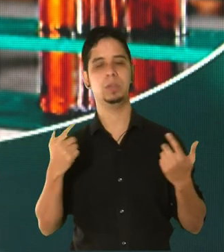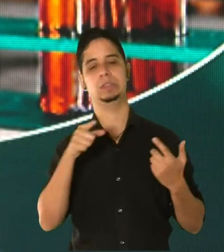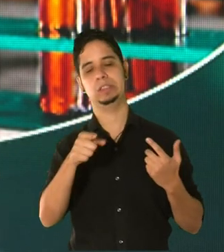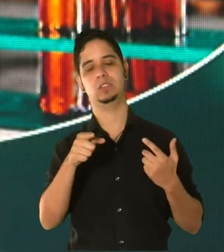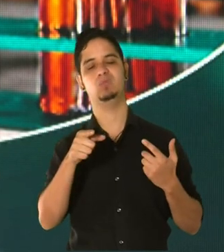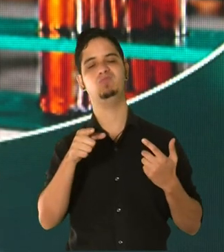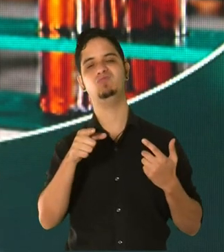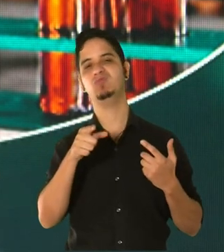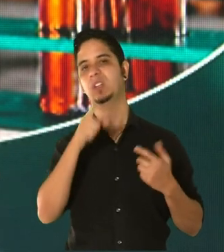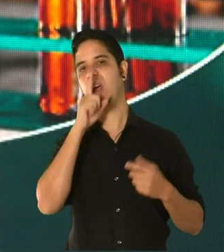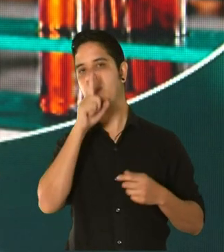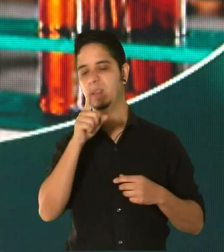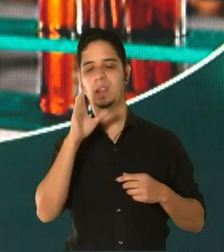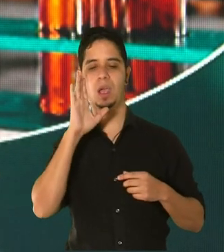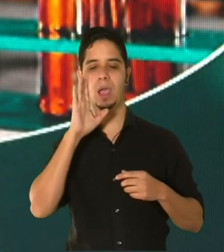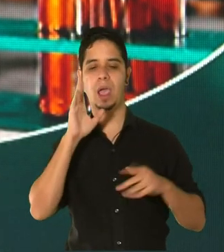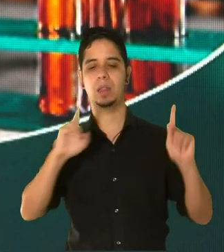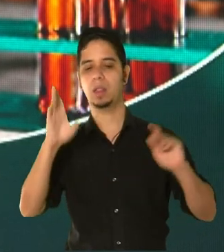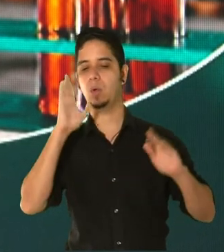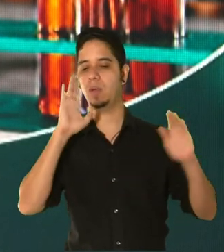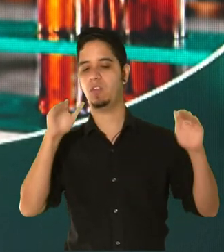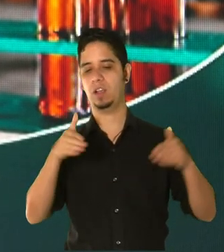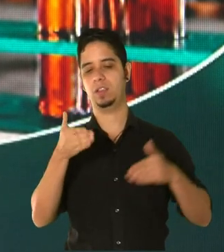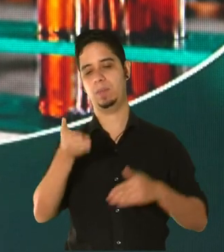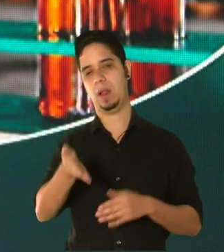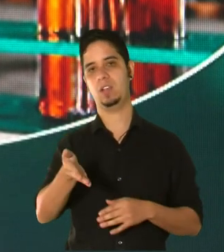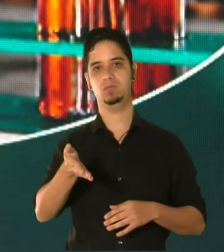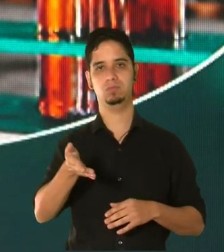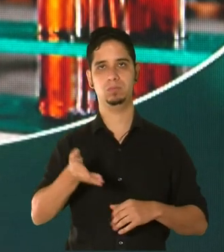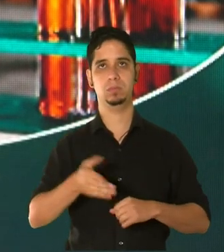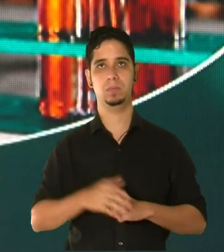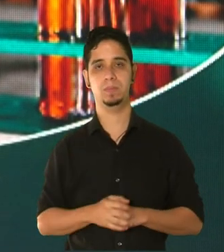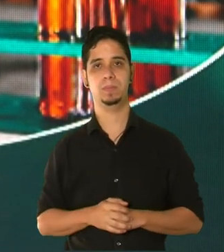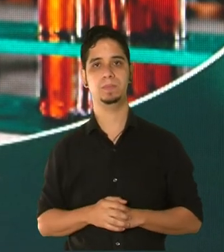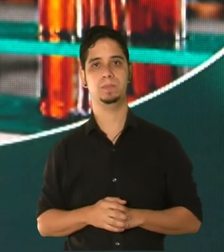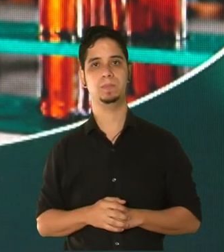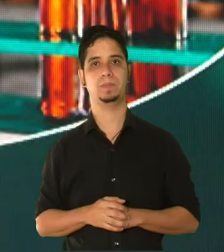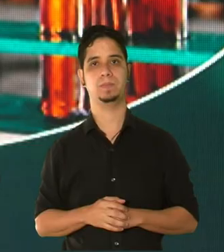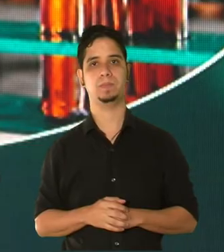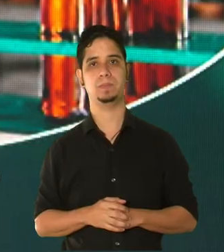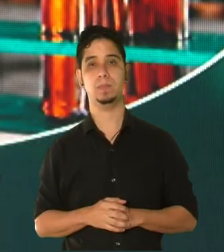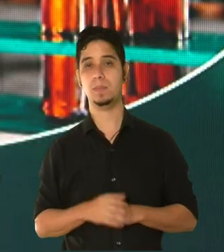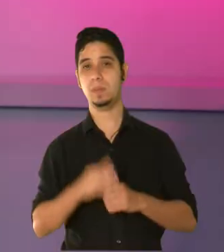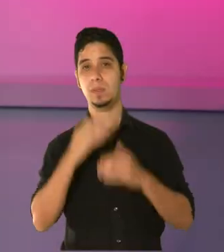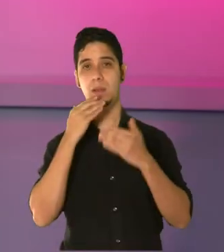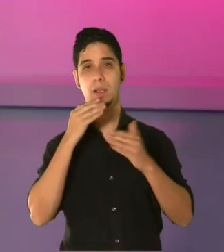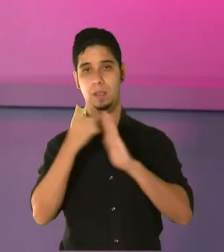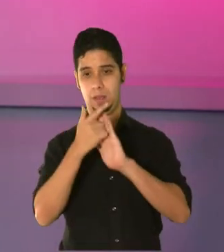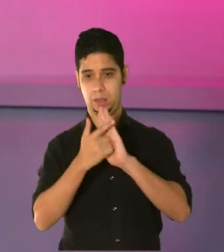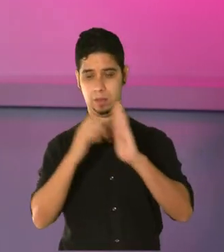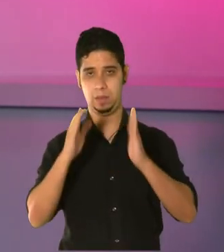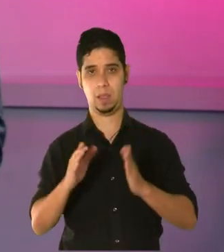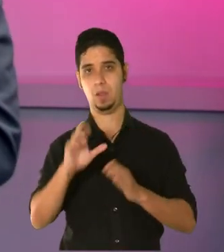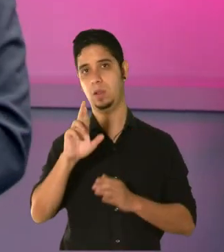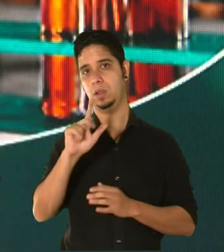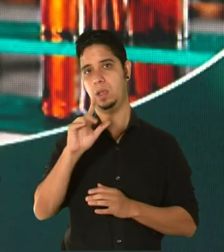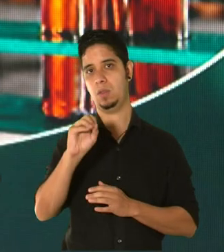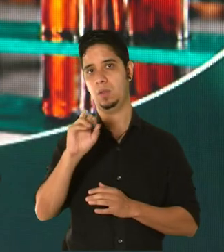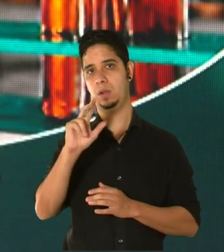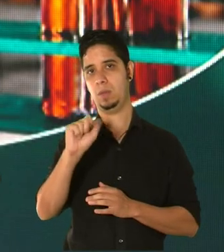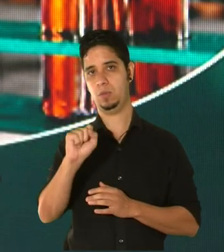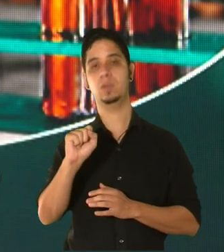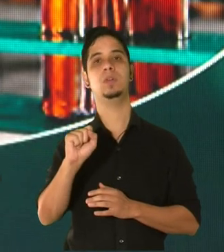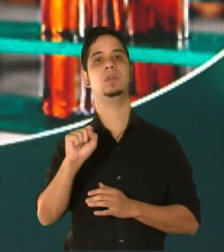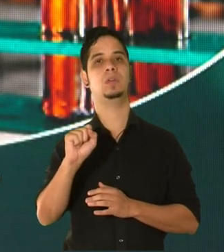ciertamente va a enfoque dirigido hacia hace una mayor concienciación muchas gracias al licenciado ricardo rabo por estar con nosotros se